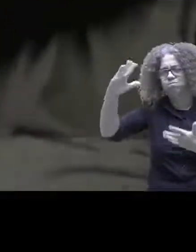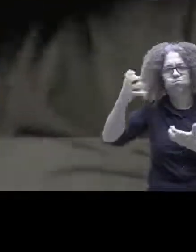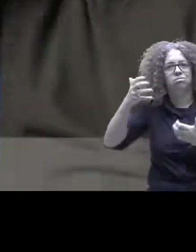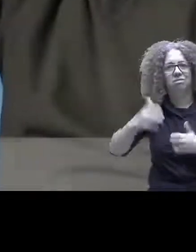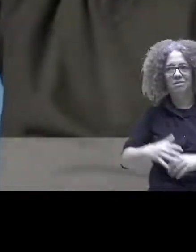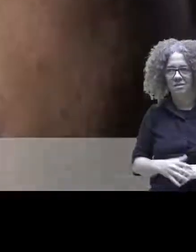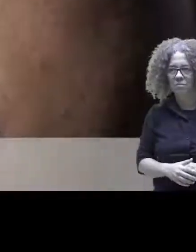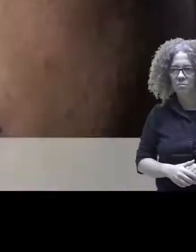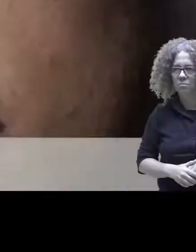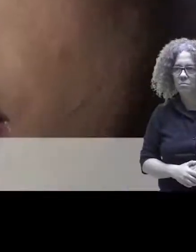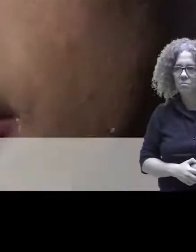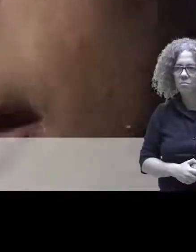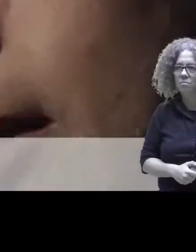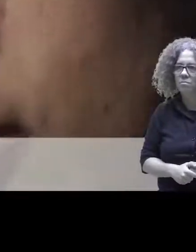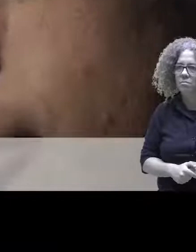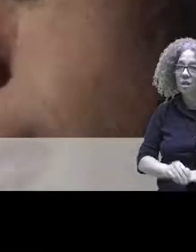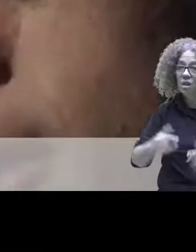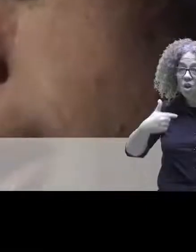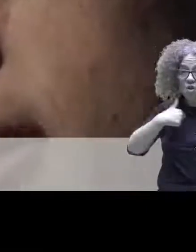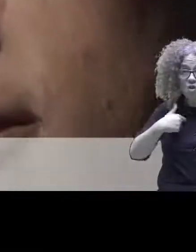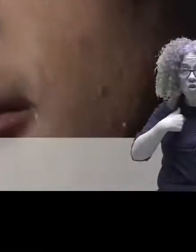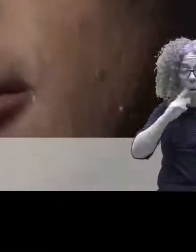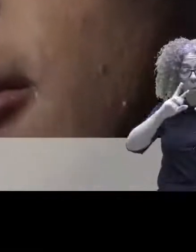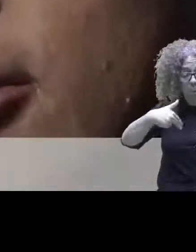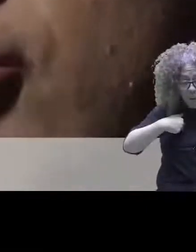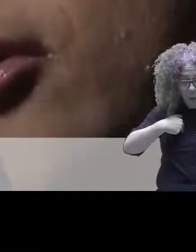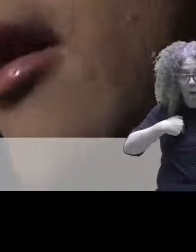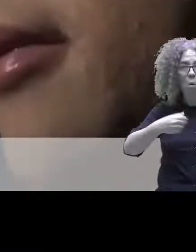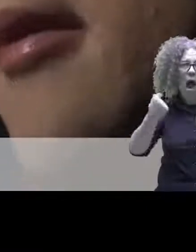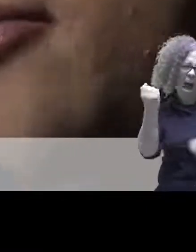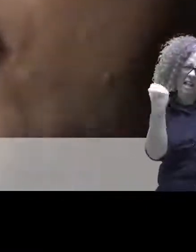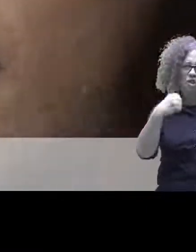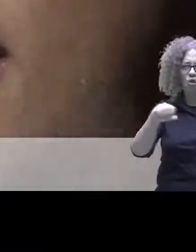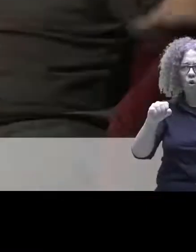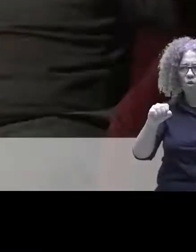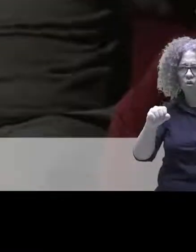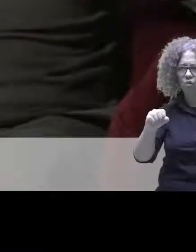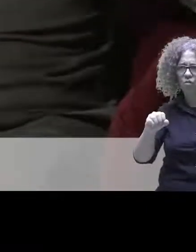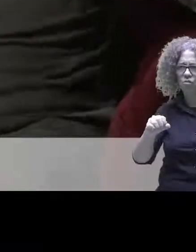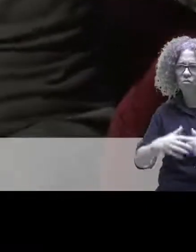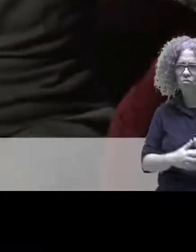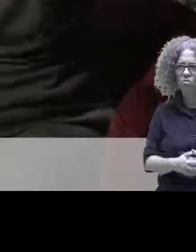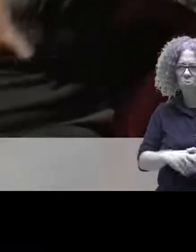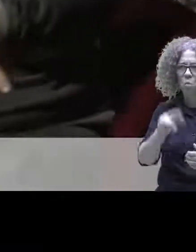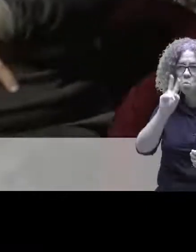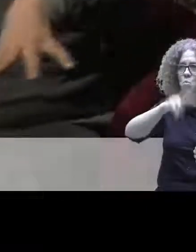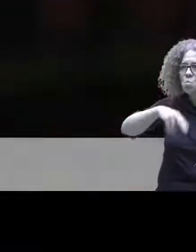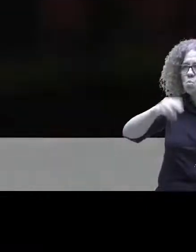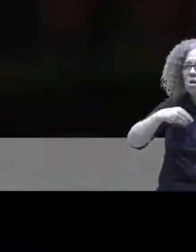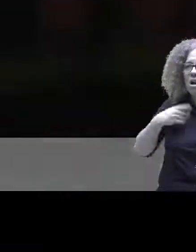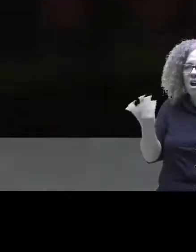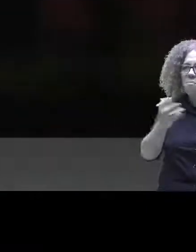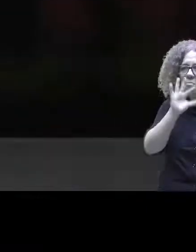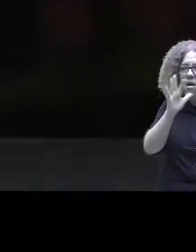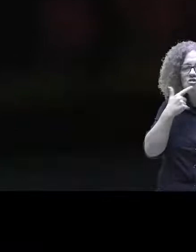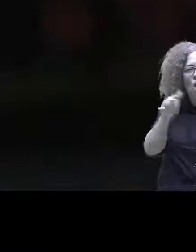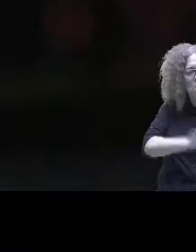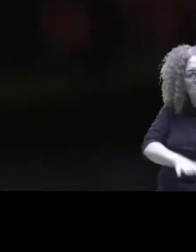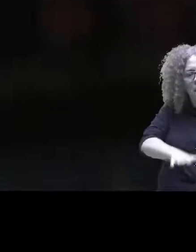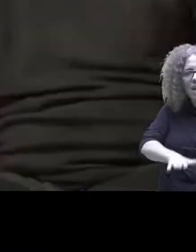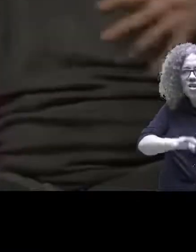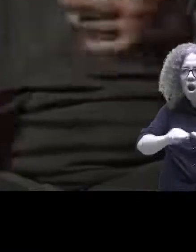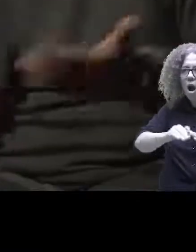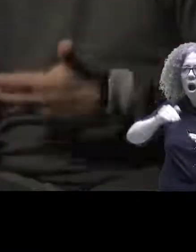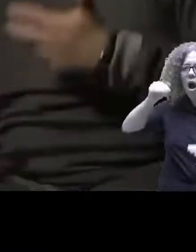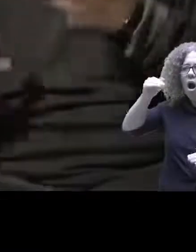Yo no me veía como actor porque nunca, yo desde el pequeño teatro, de pequeño